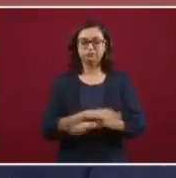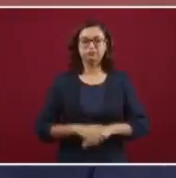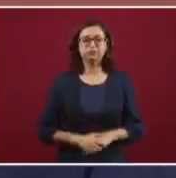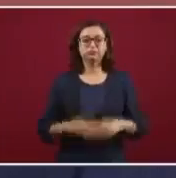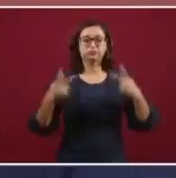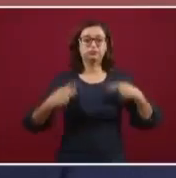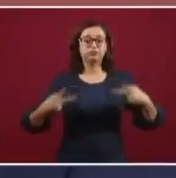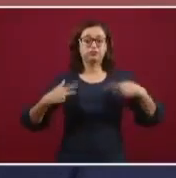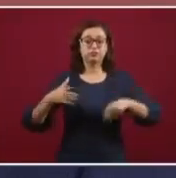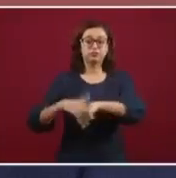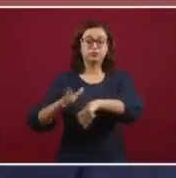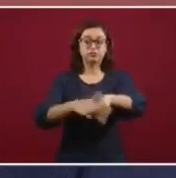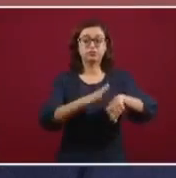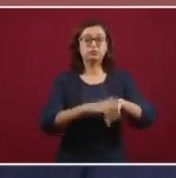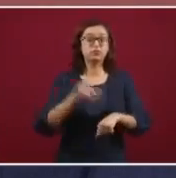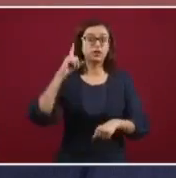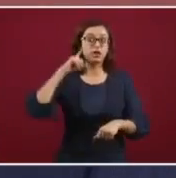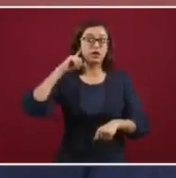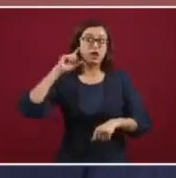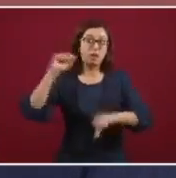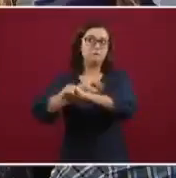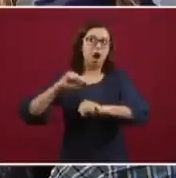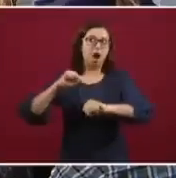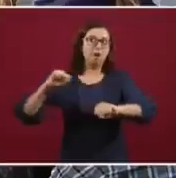esté escuchando, son cohetes,